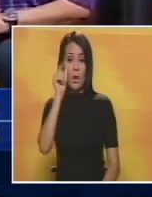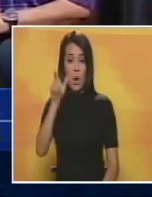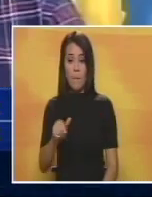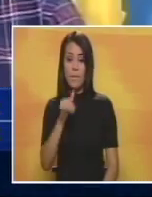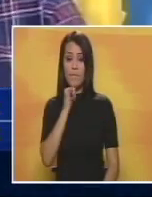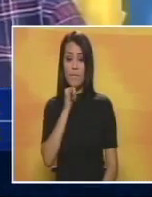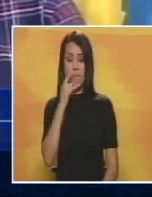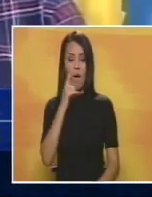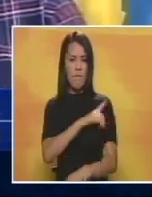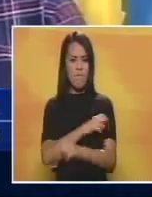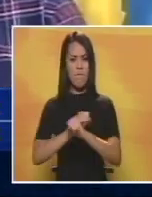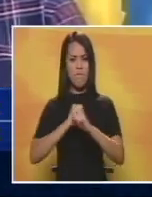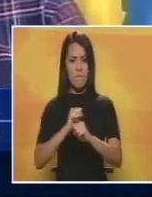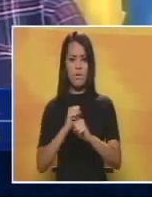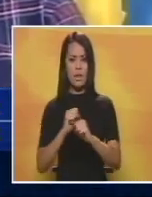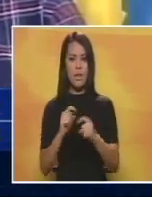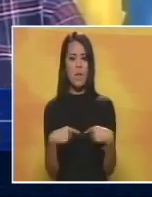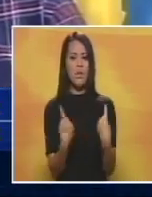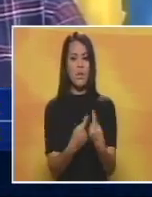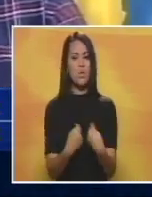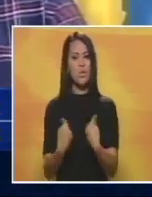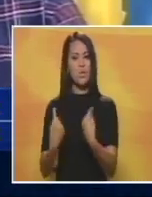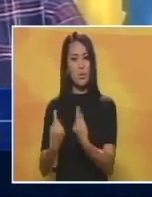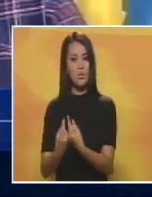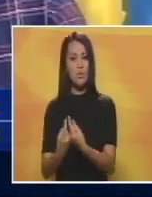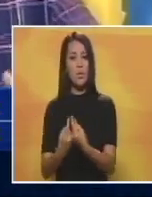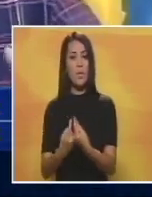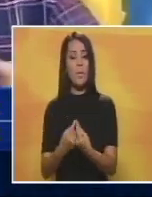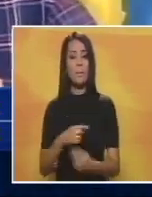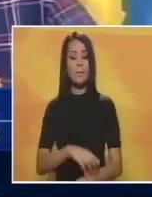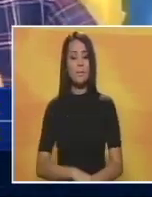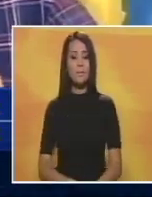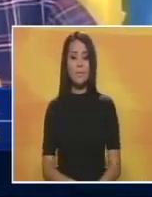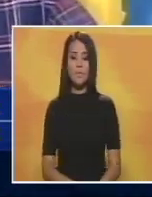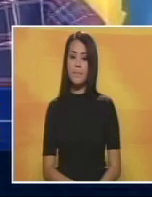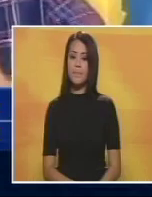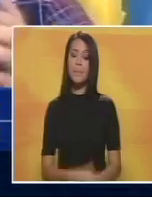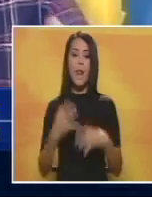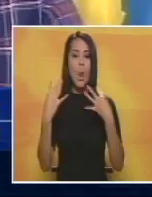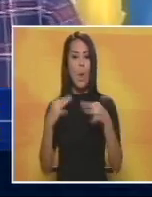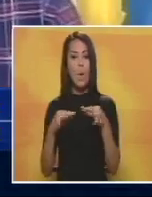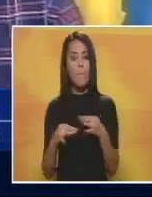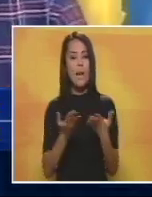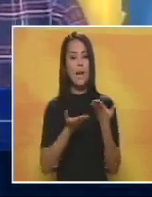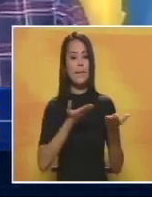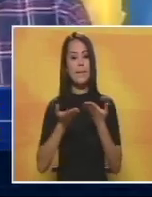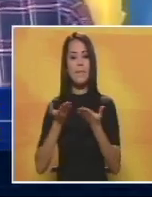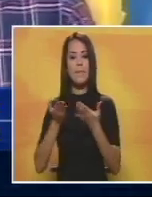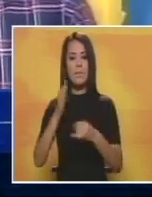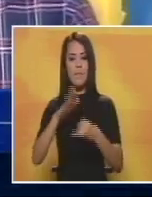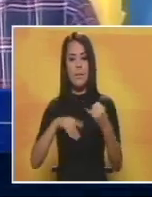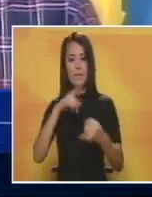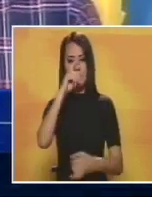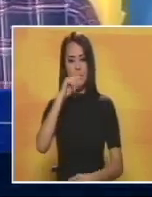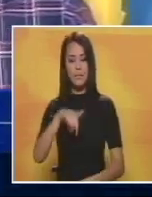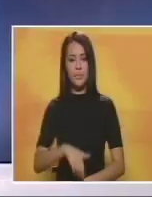se están fortaleciendo las estaciones y subestaciones del estado, por lo que espera normalizar el servicio para finales de